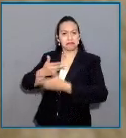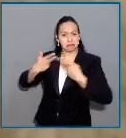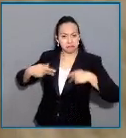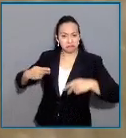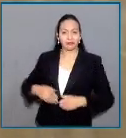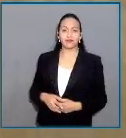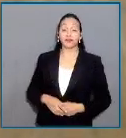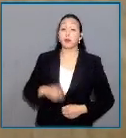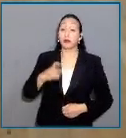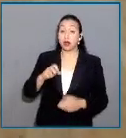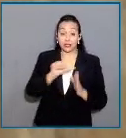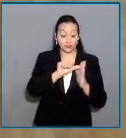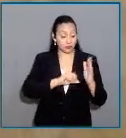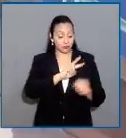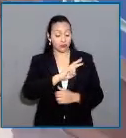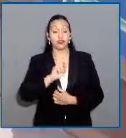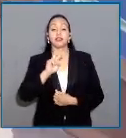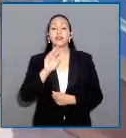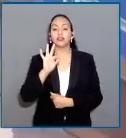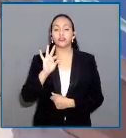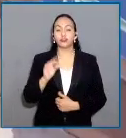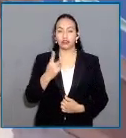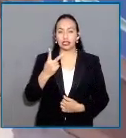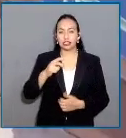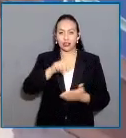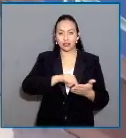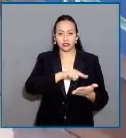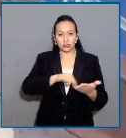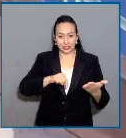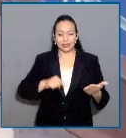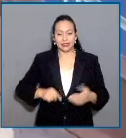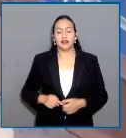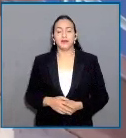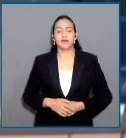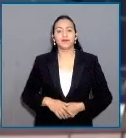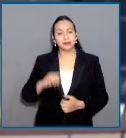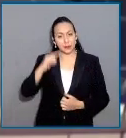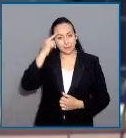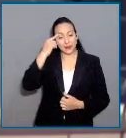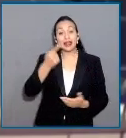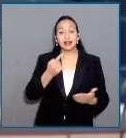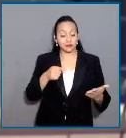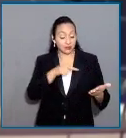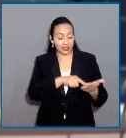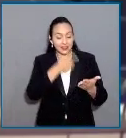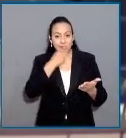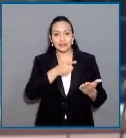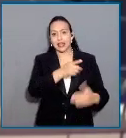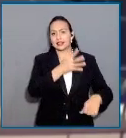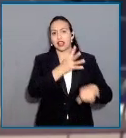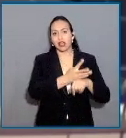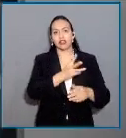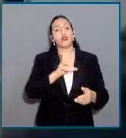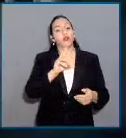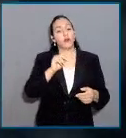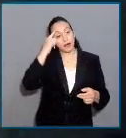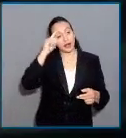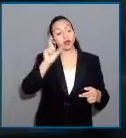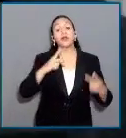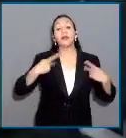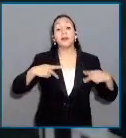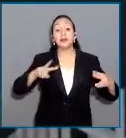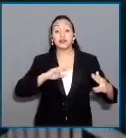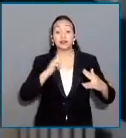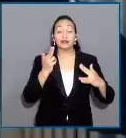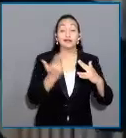artículo 242 del mencionado código, que establecía esa sanción para el delito de homicidio cometido con